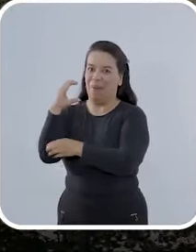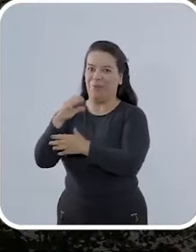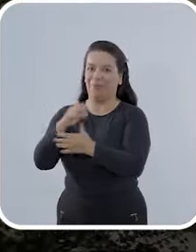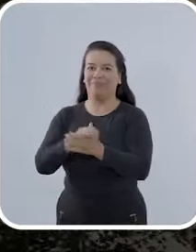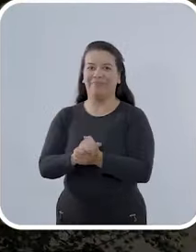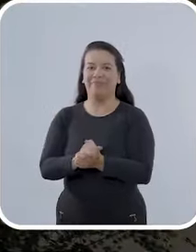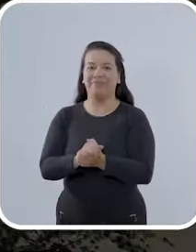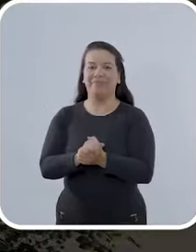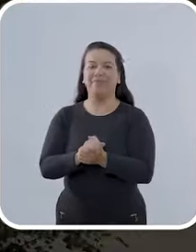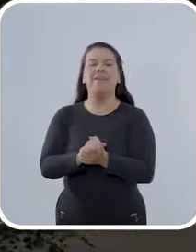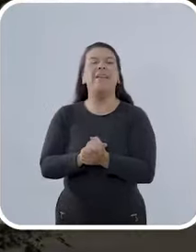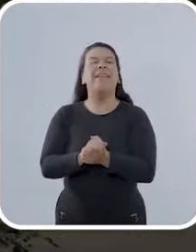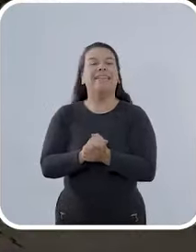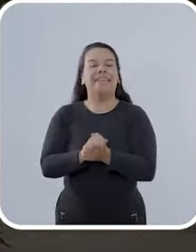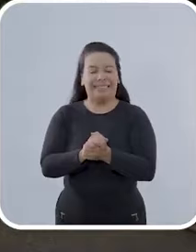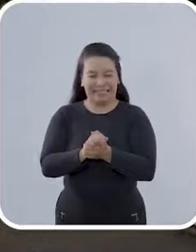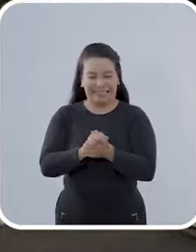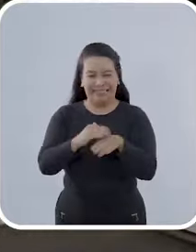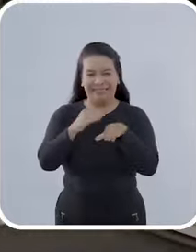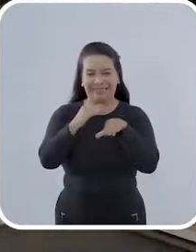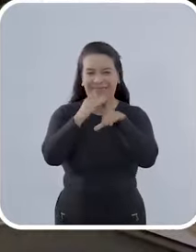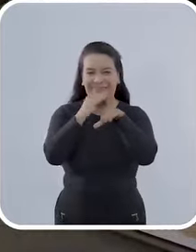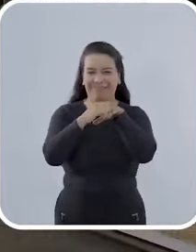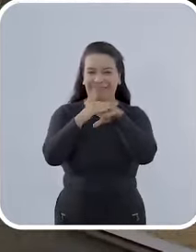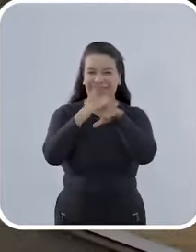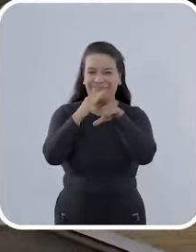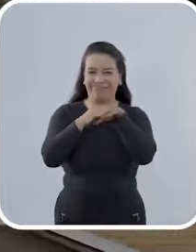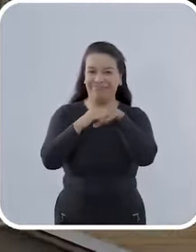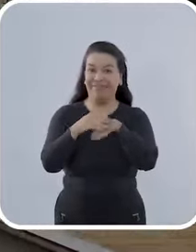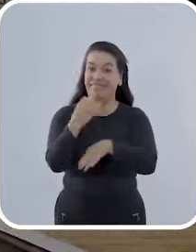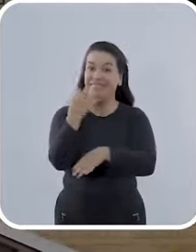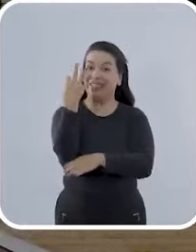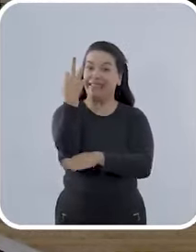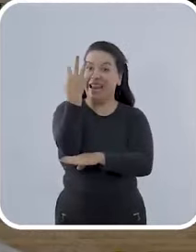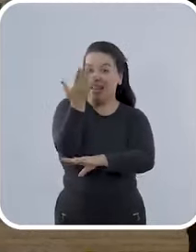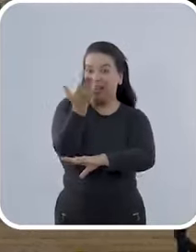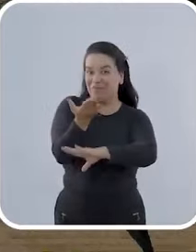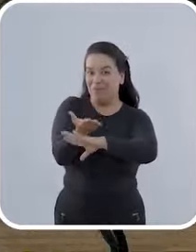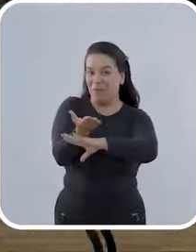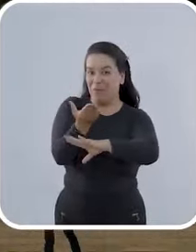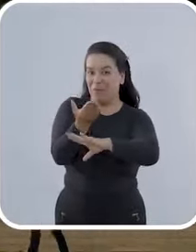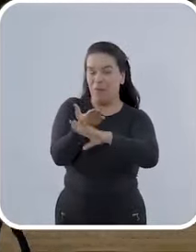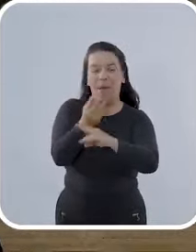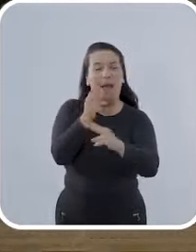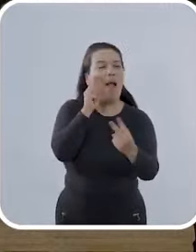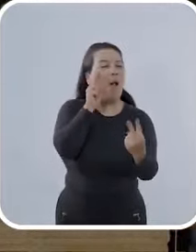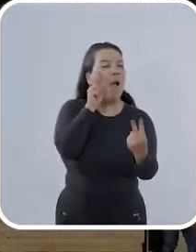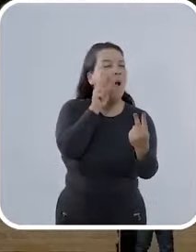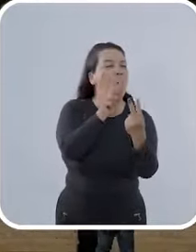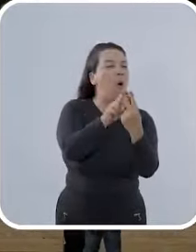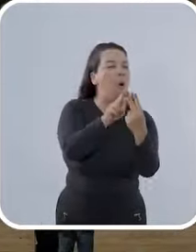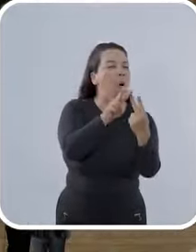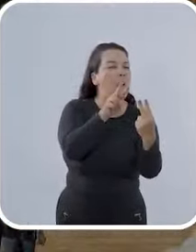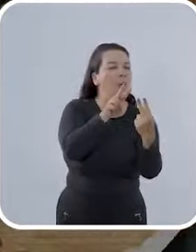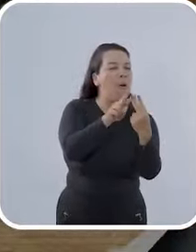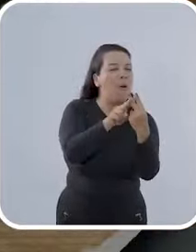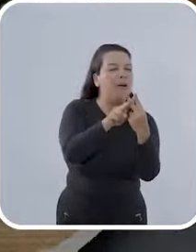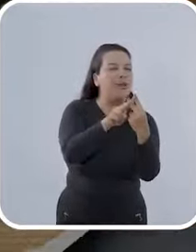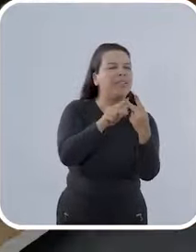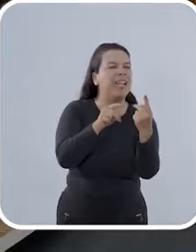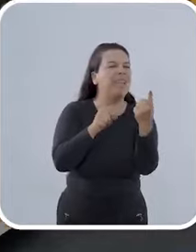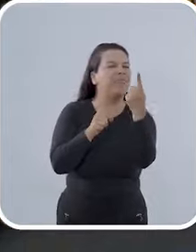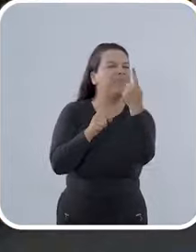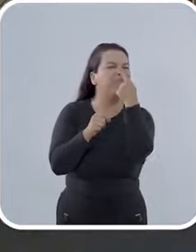que están a cargo es materializar un espacio que siga siendo un referente urbano y con ello consolidar un nuevo lugar turístico similar